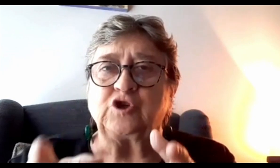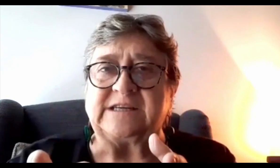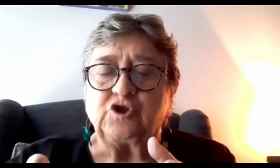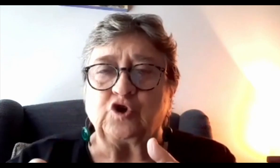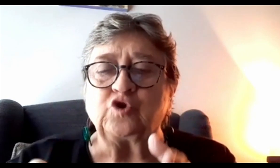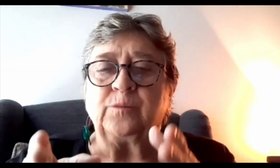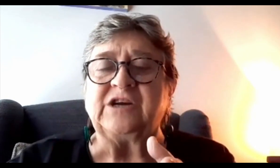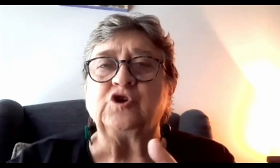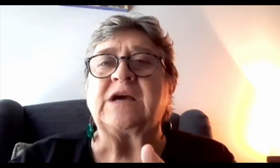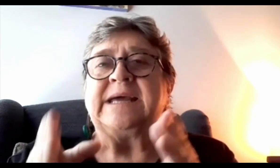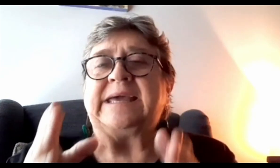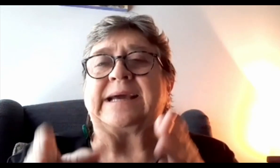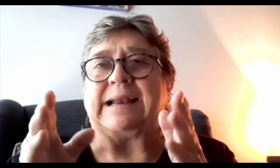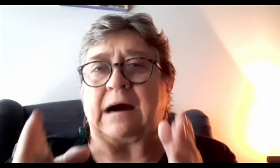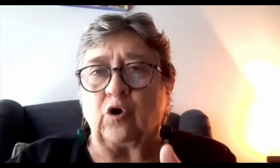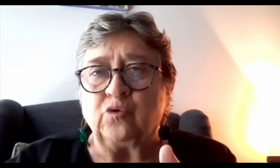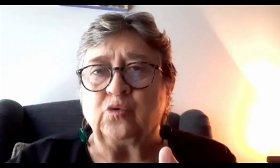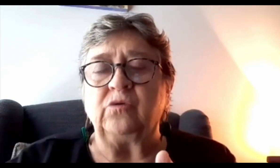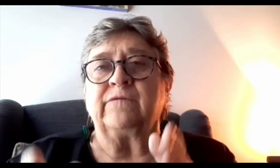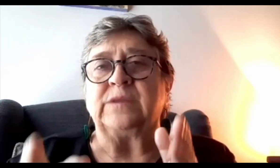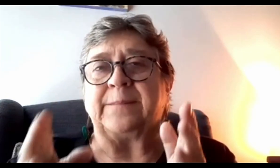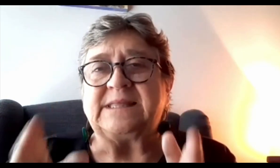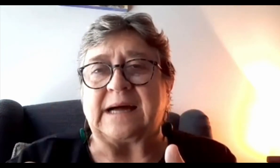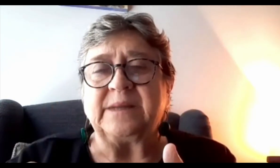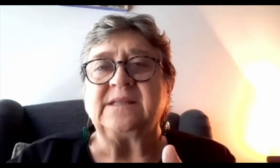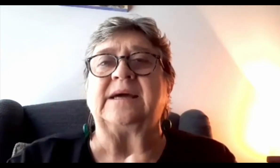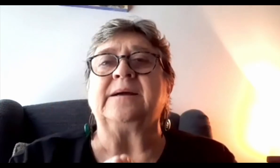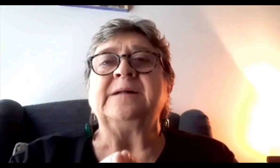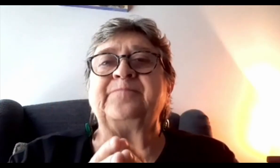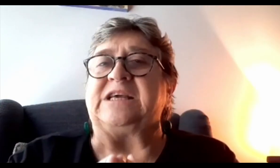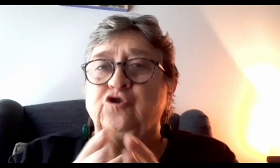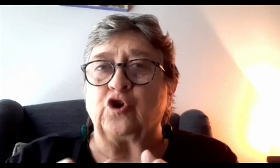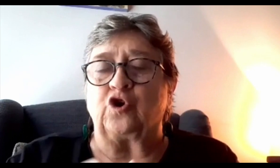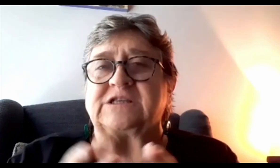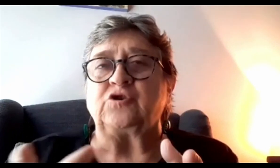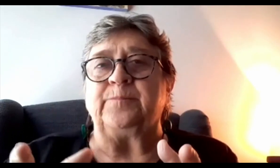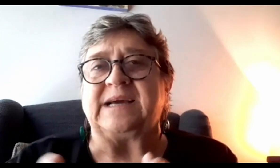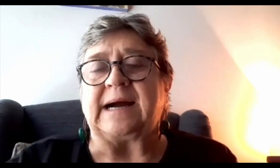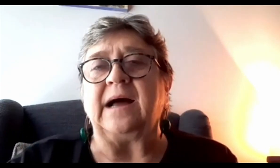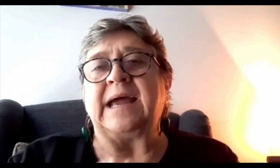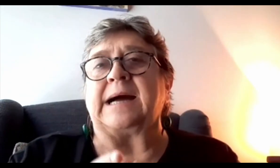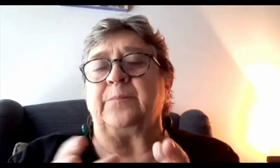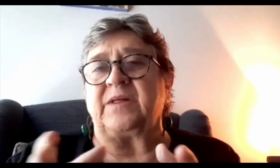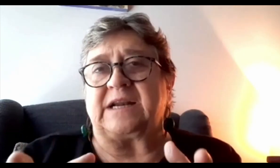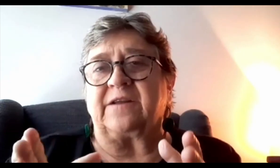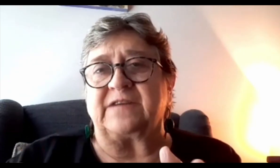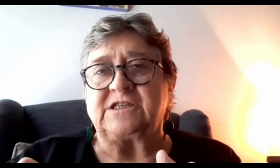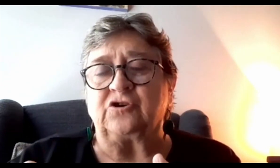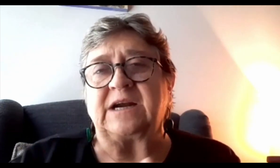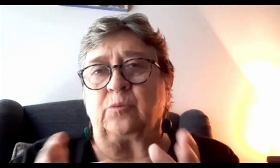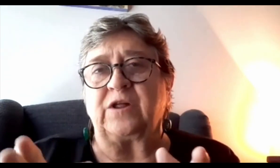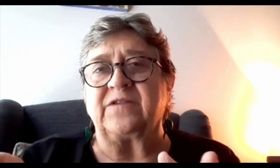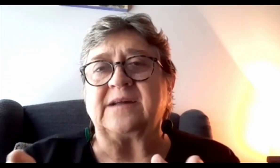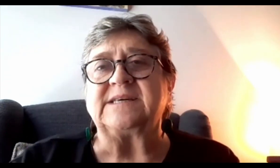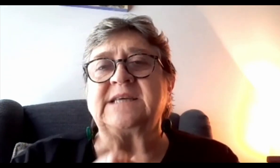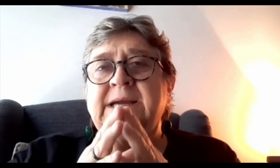favor de los derechos humanos y que la ONU, fundamentalmente, y todo lo que eso implica, hay que empezar a